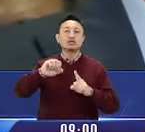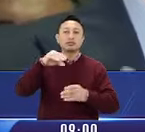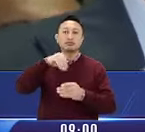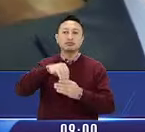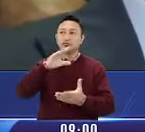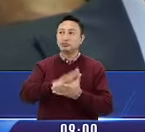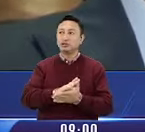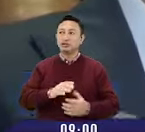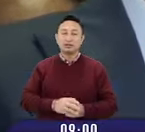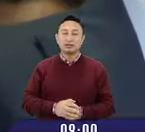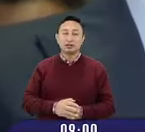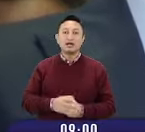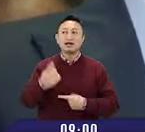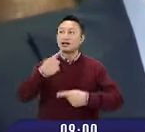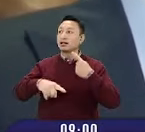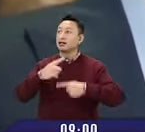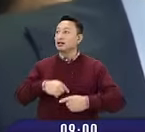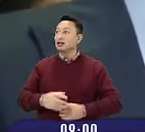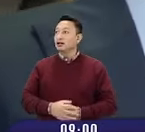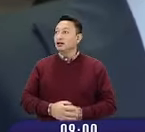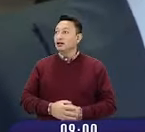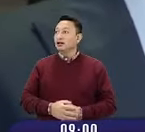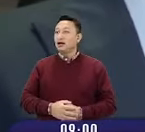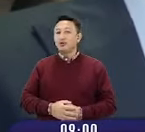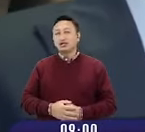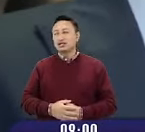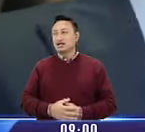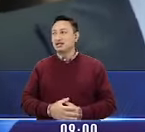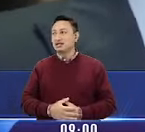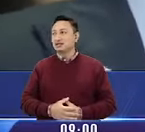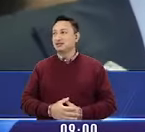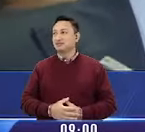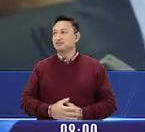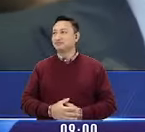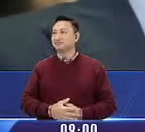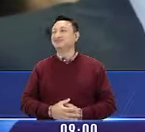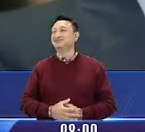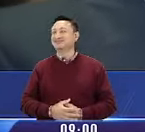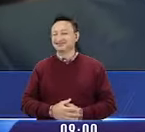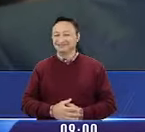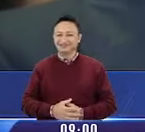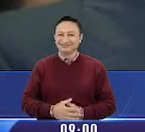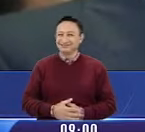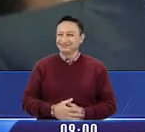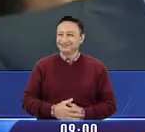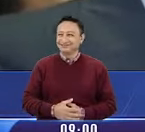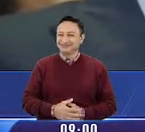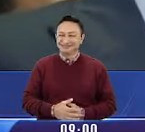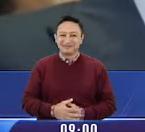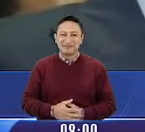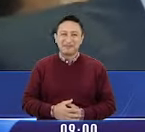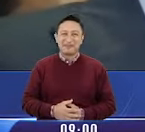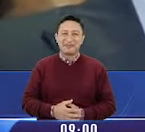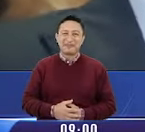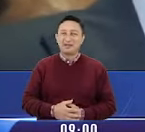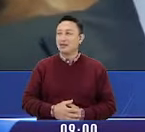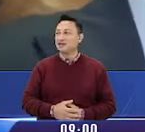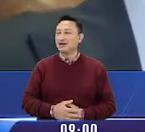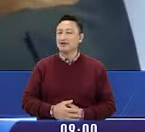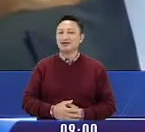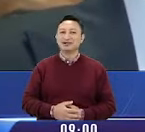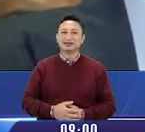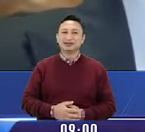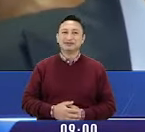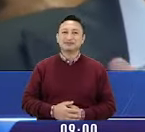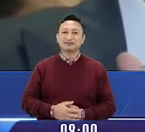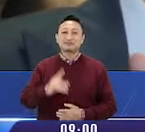entre las distribuidoras que lo vamos a comunicar oportunamente, pero es un sistema de compensación. Este mes ya estamos arrancando y yo creo que a finales de la próxima semana ya estaría todo